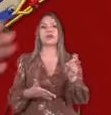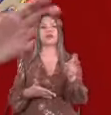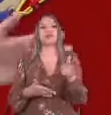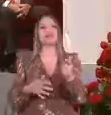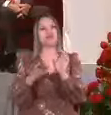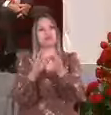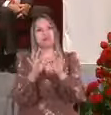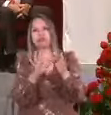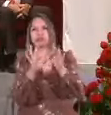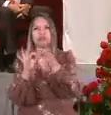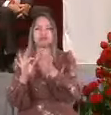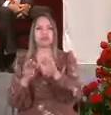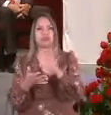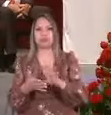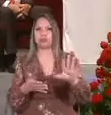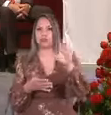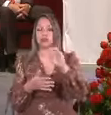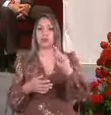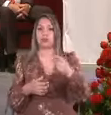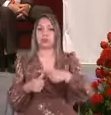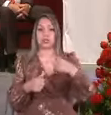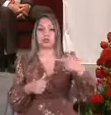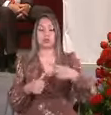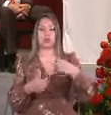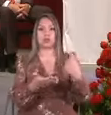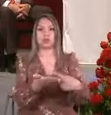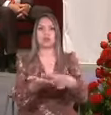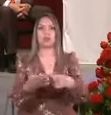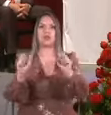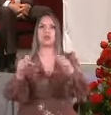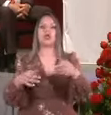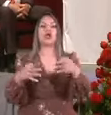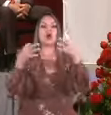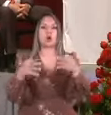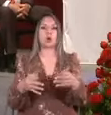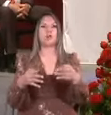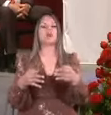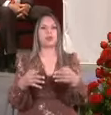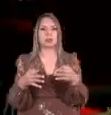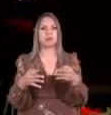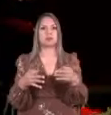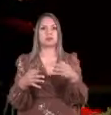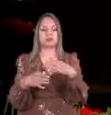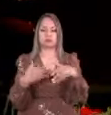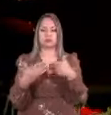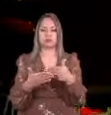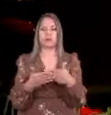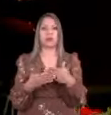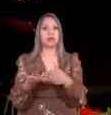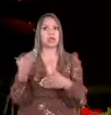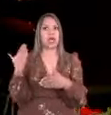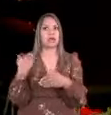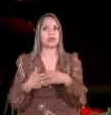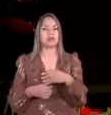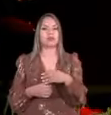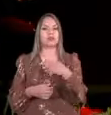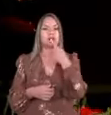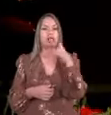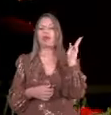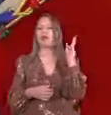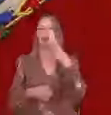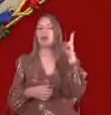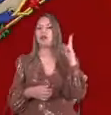Y entre todos buscaremos que en el primer y segundo debate pueda cumplir las expectativas más caras de aquellos que fueron engañados por